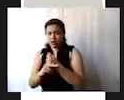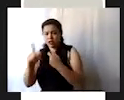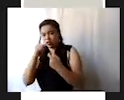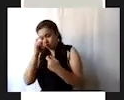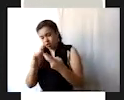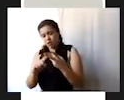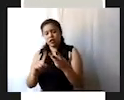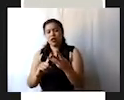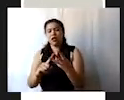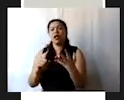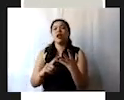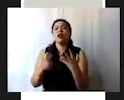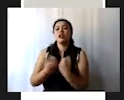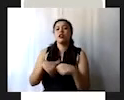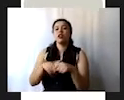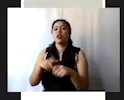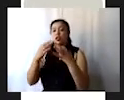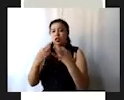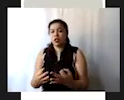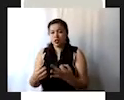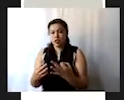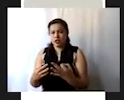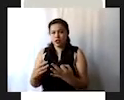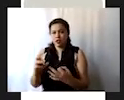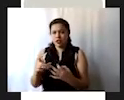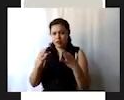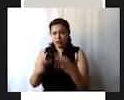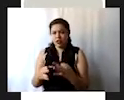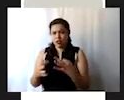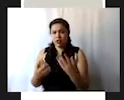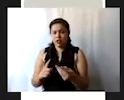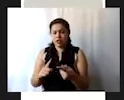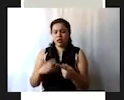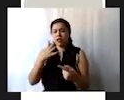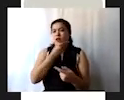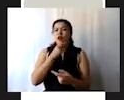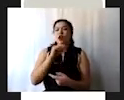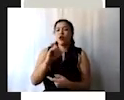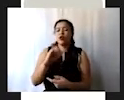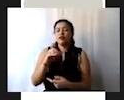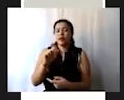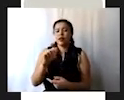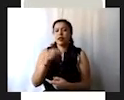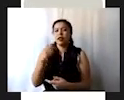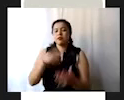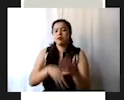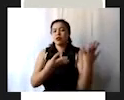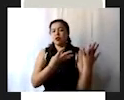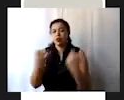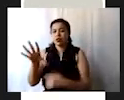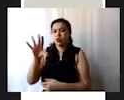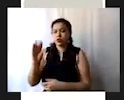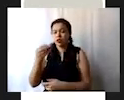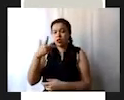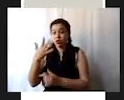civil eficaz y estructurada. El señor Kofi Annan dijo en 1998 que un